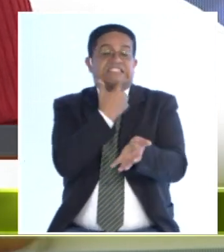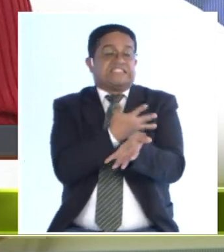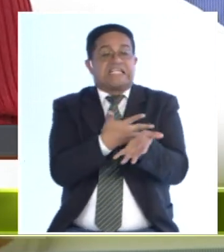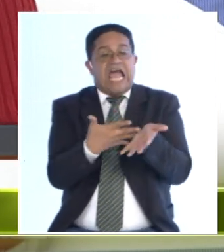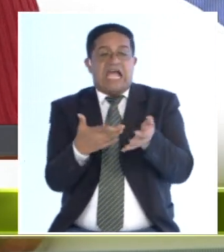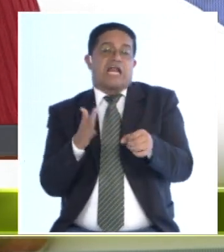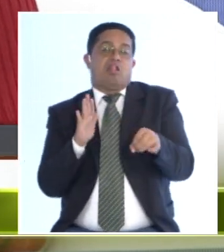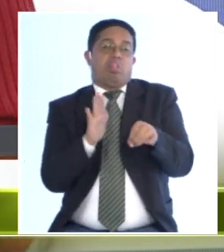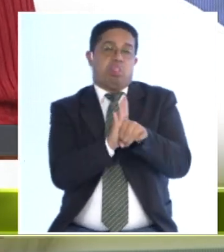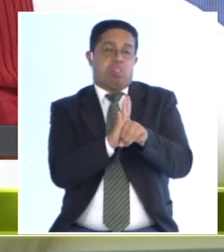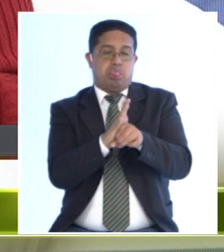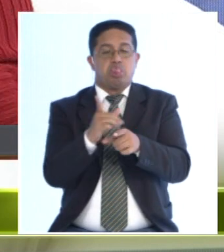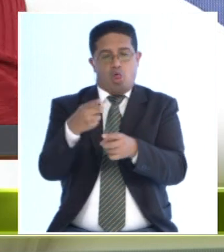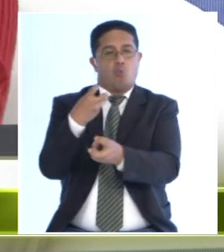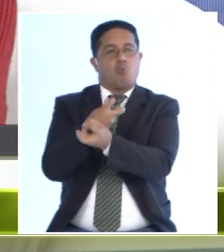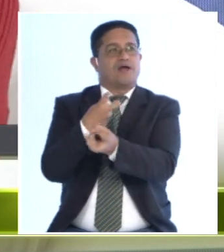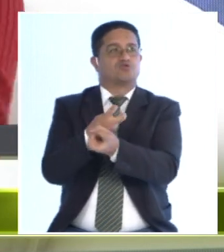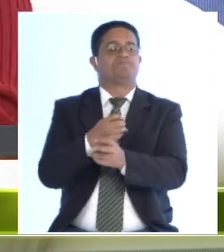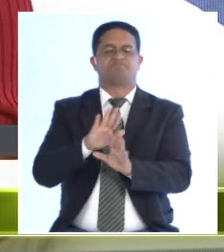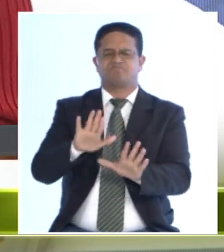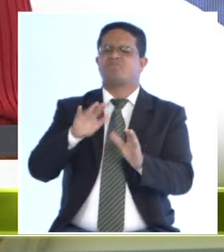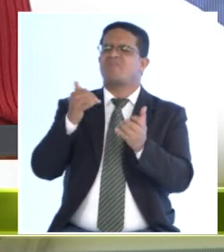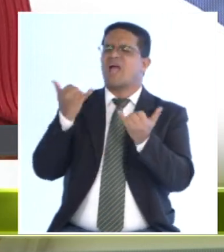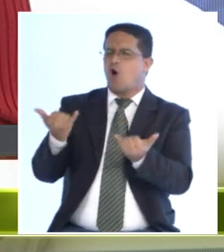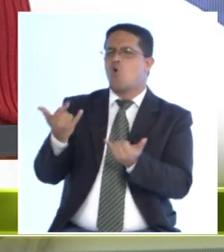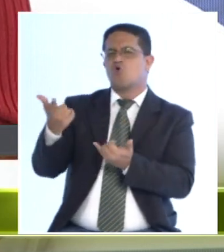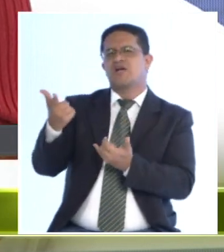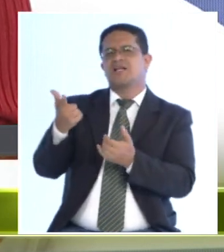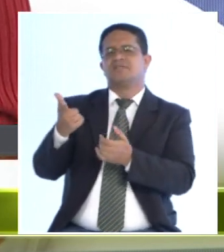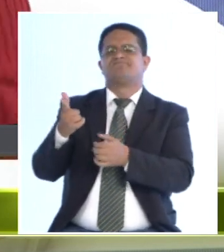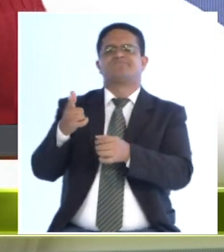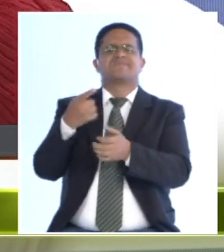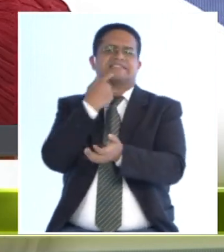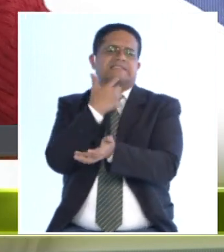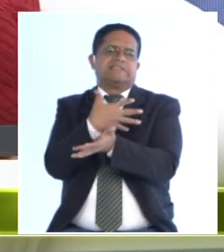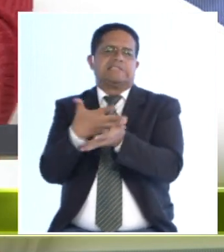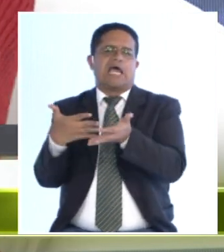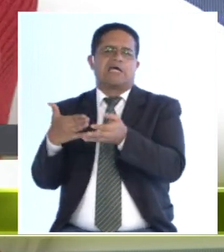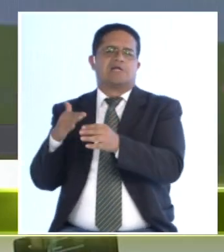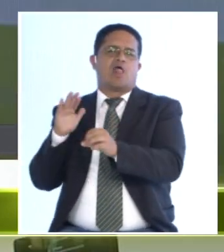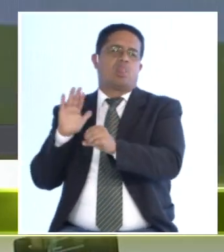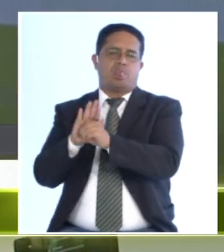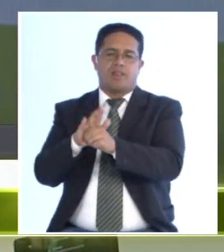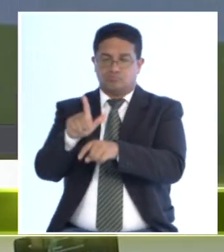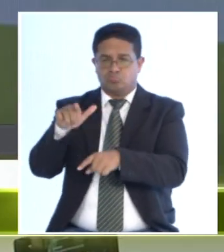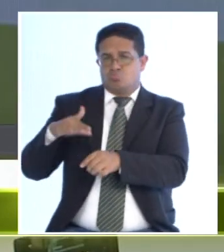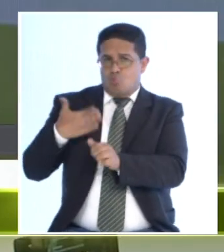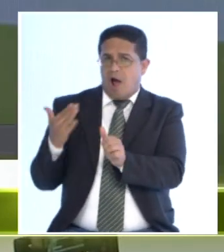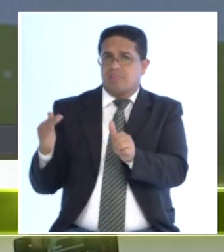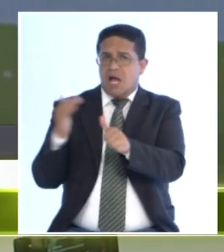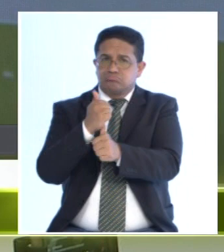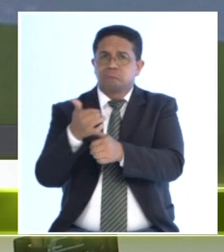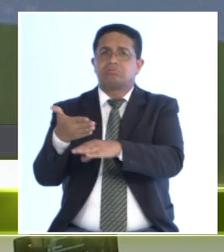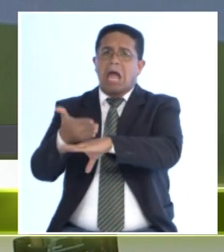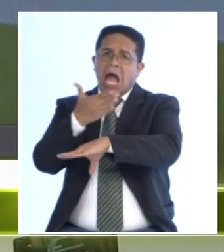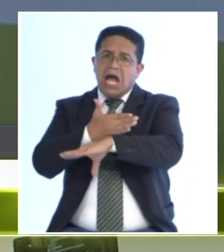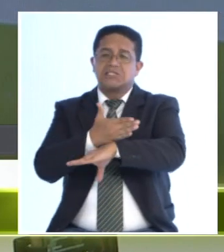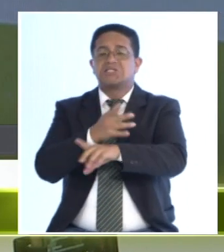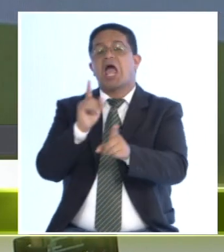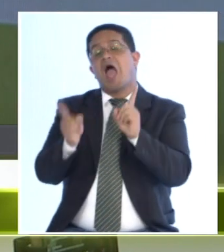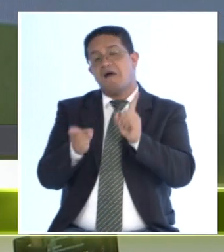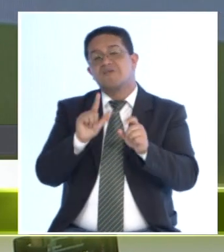ósea. Ahora, doctor, se deja de recibir sangre en esta estructura. Nos dice que se puede hacer diagnósticos tempranos y a veces